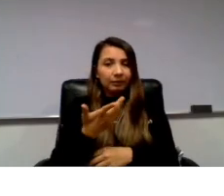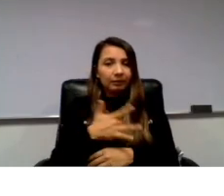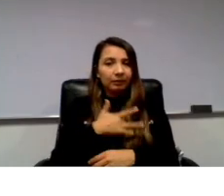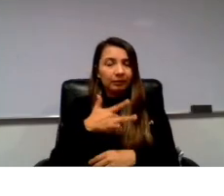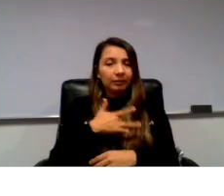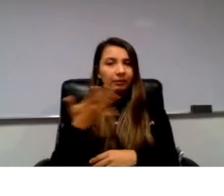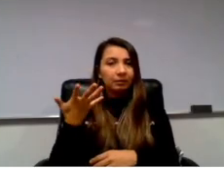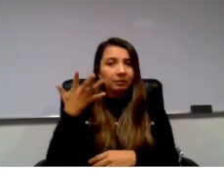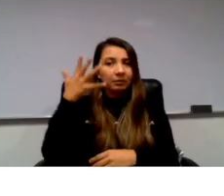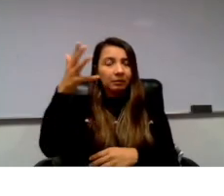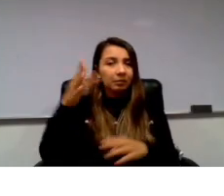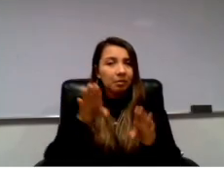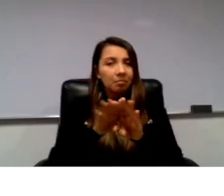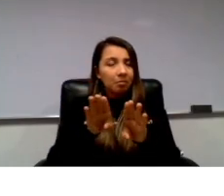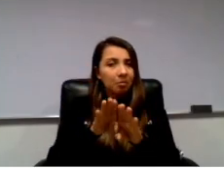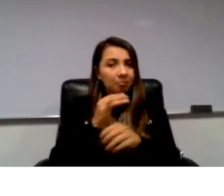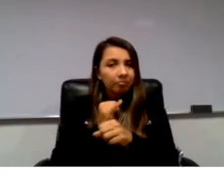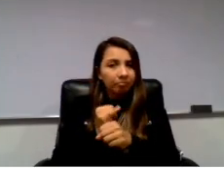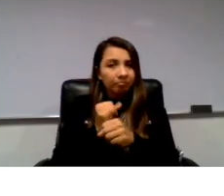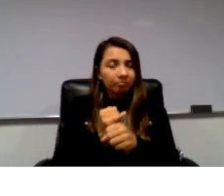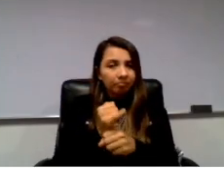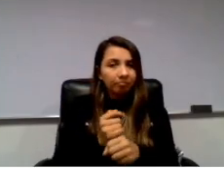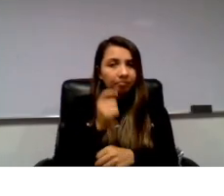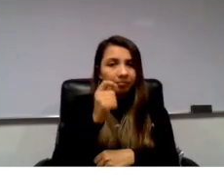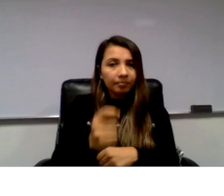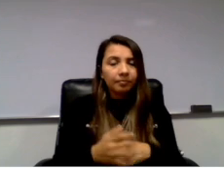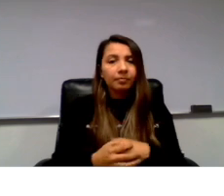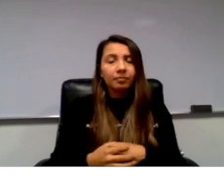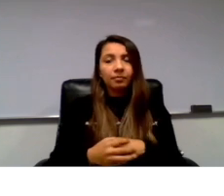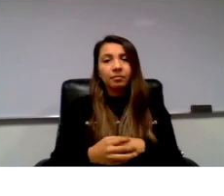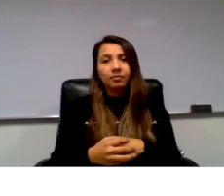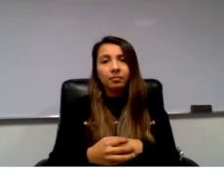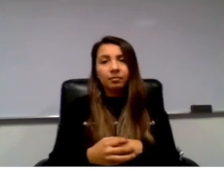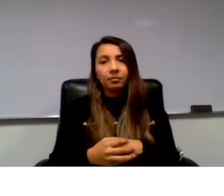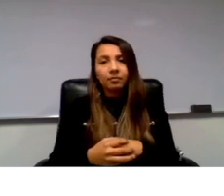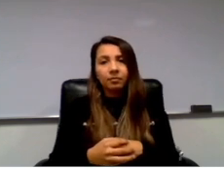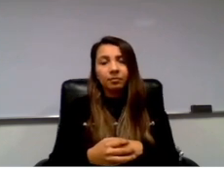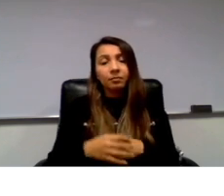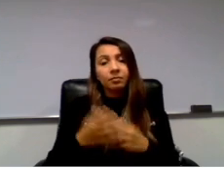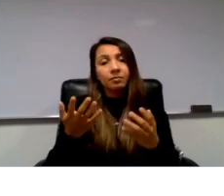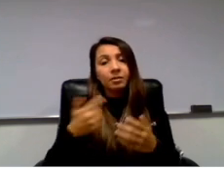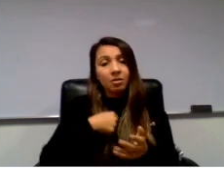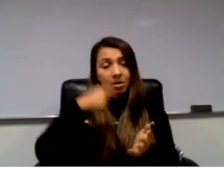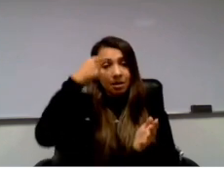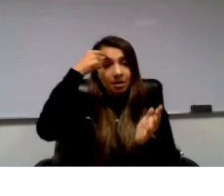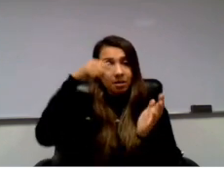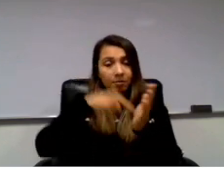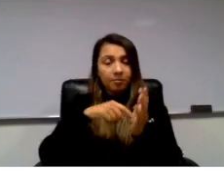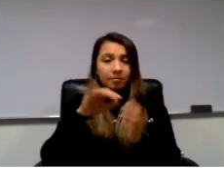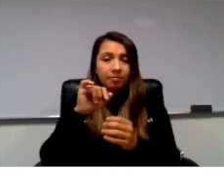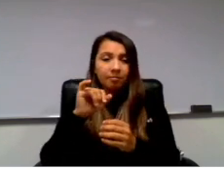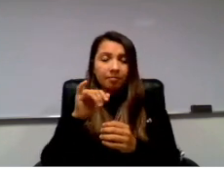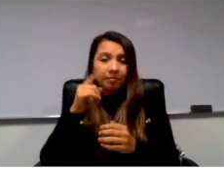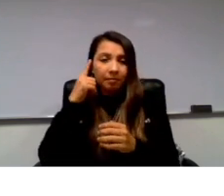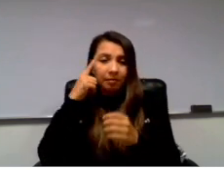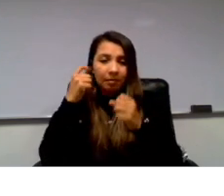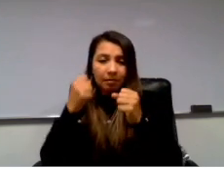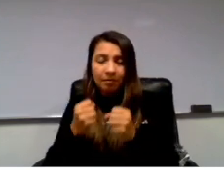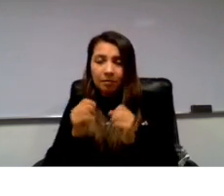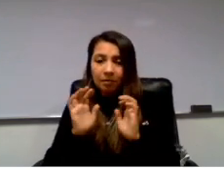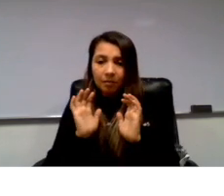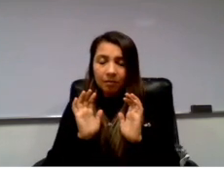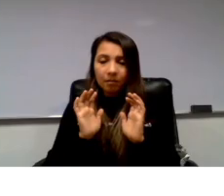hacia dónde vendrán los nuevos estudios. Sí, yo creo que una apuesta más o menos segura es que a